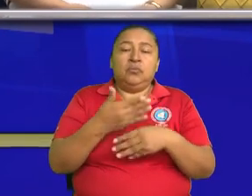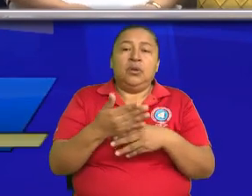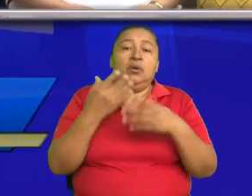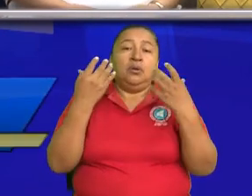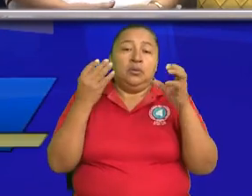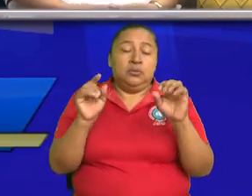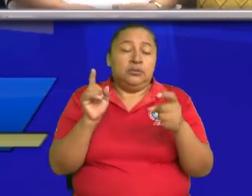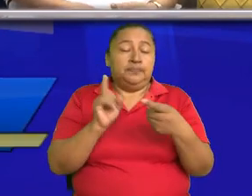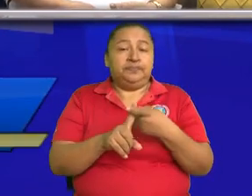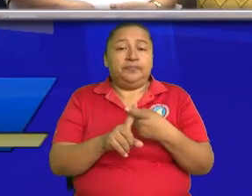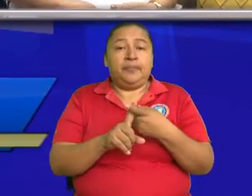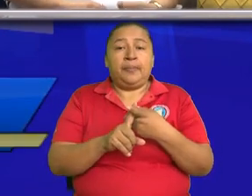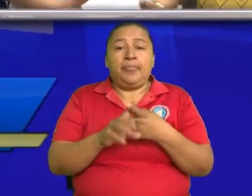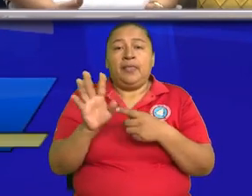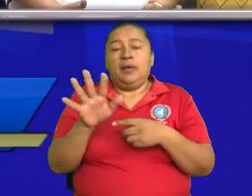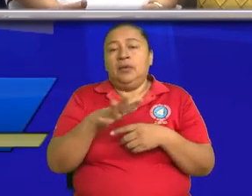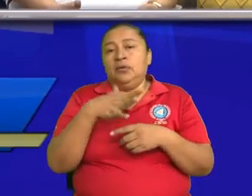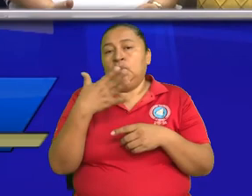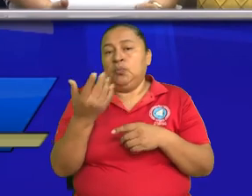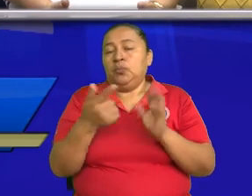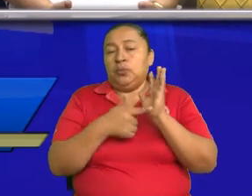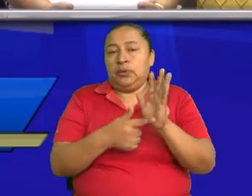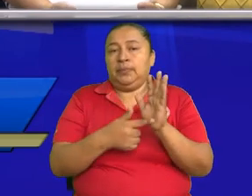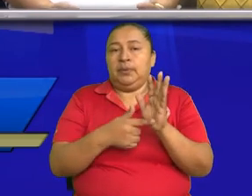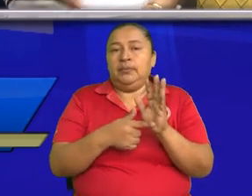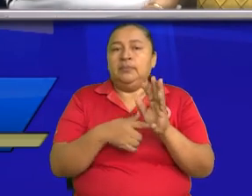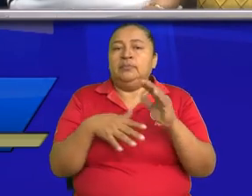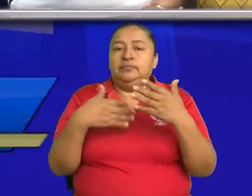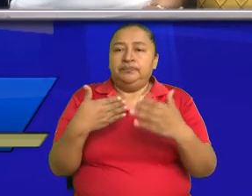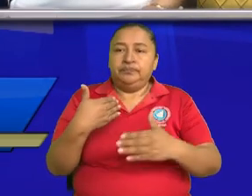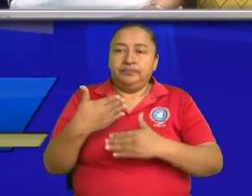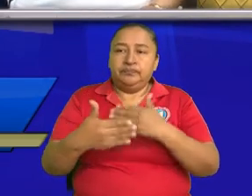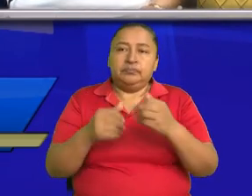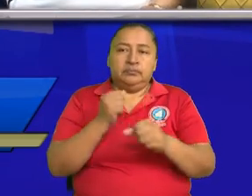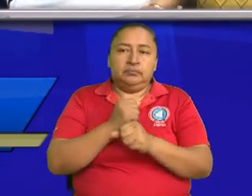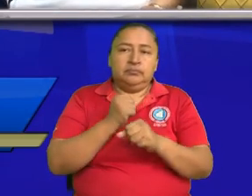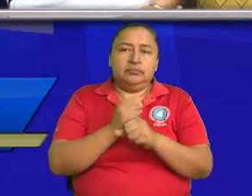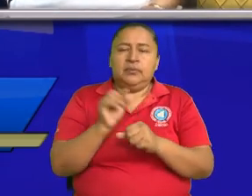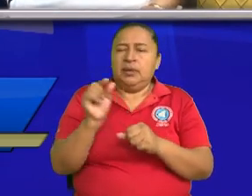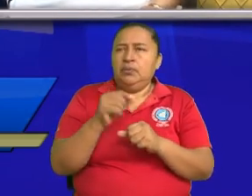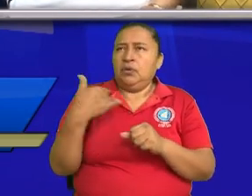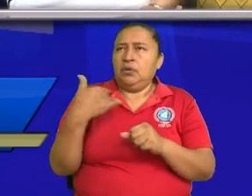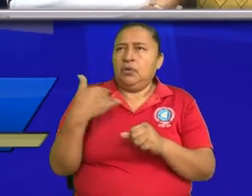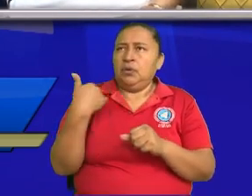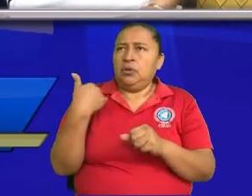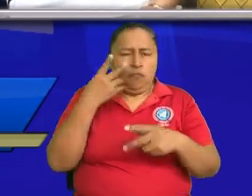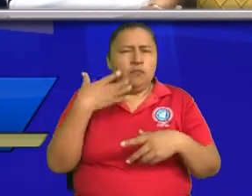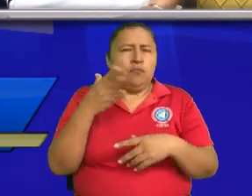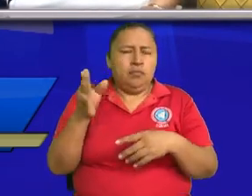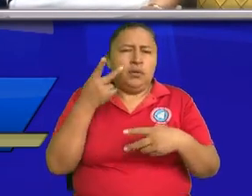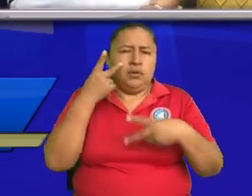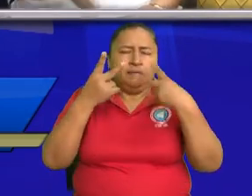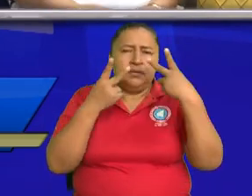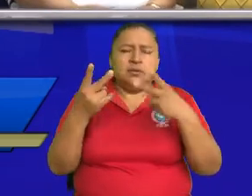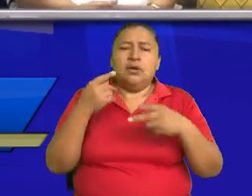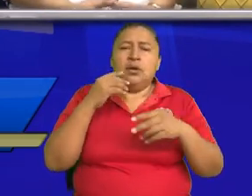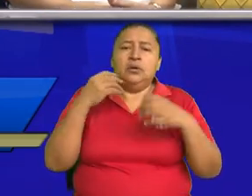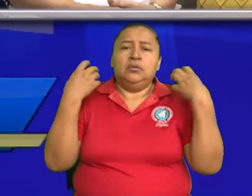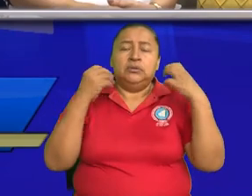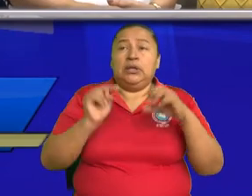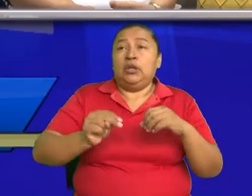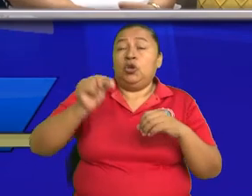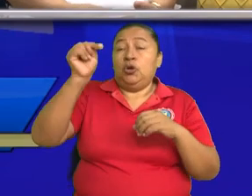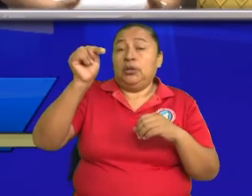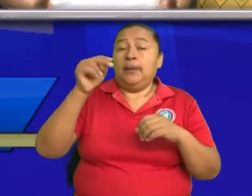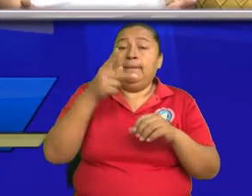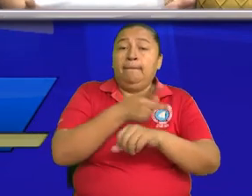cosas. Y lo otro es de que, por ejemplo, hemos ido, ahora hace poco estuvimos de visita en la Costa Caribe Norte, en Puerto, y